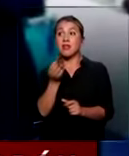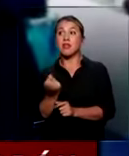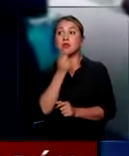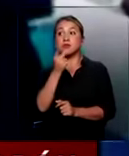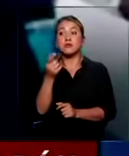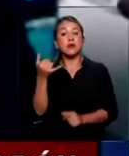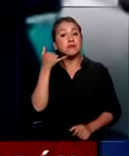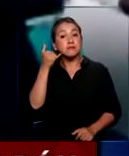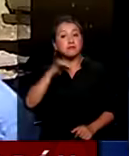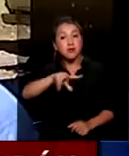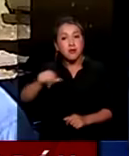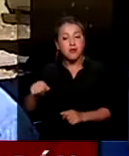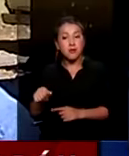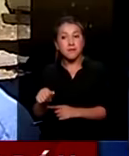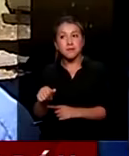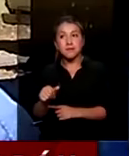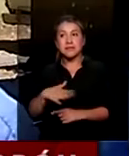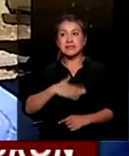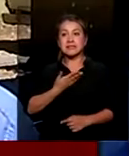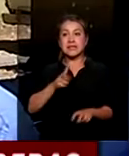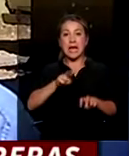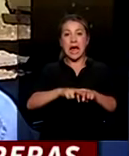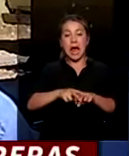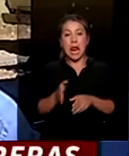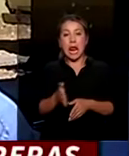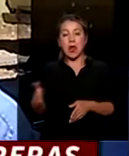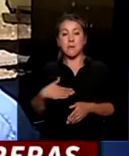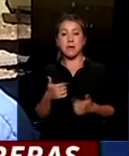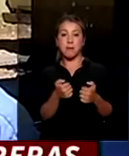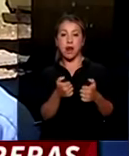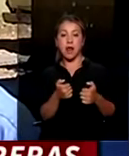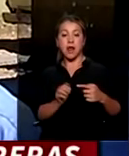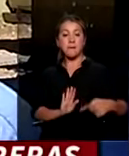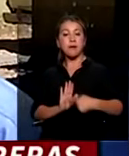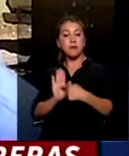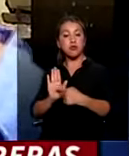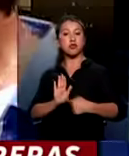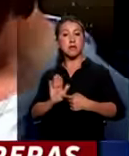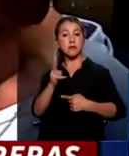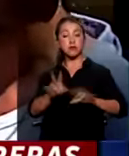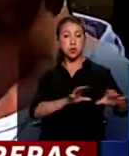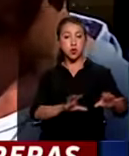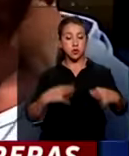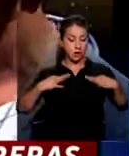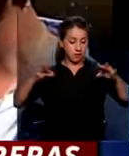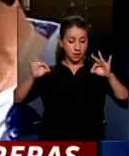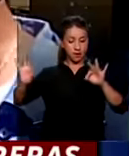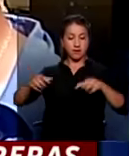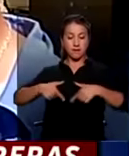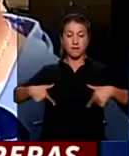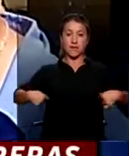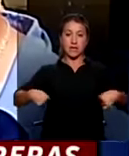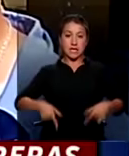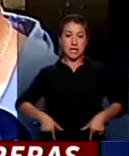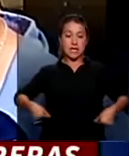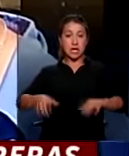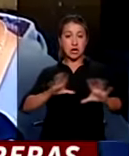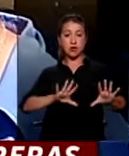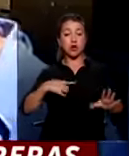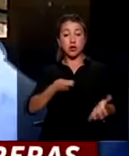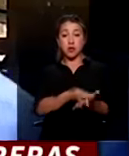robo del celular. se sienta al lado de nosotros mientras mi bolola me mostraba la sus cosas, sus prendas, su bikini, cositas